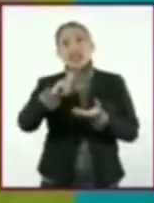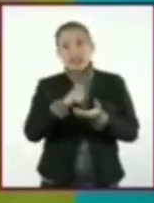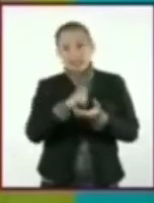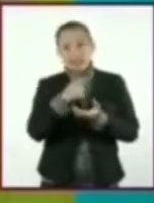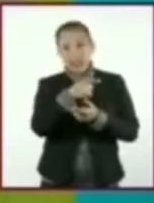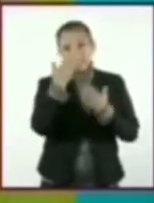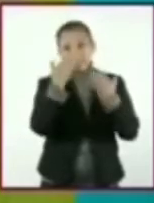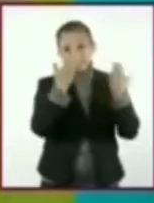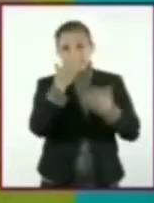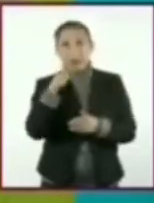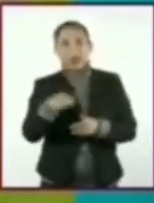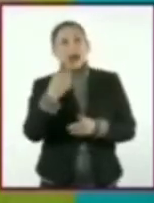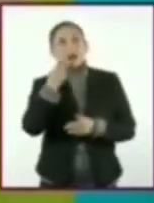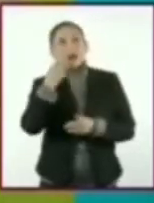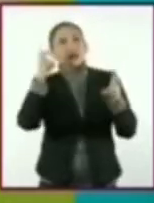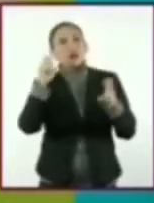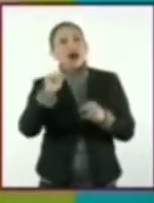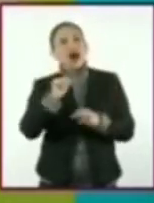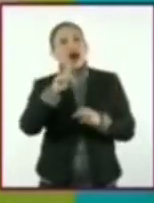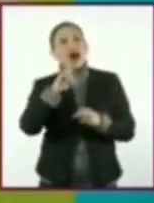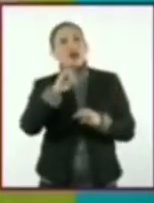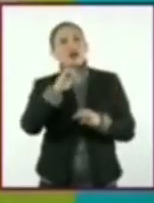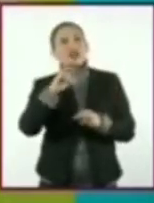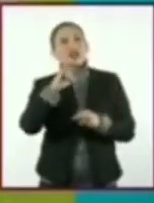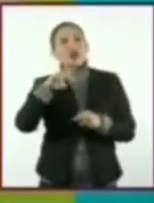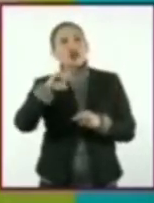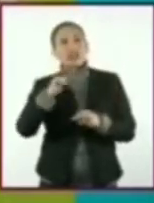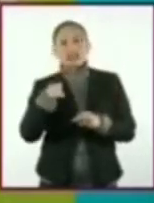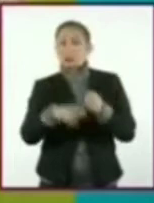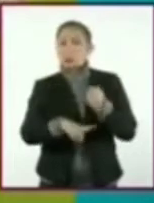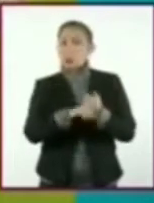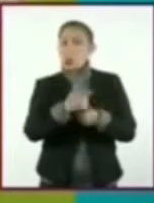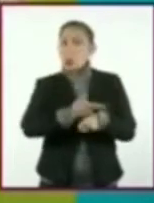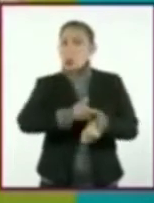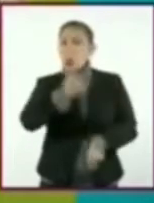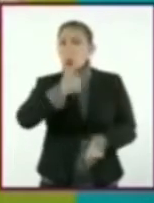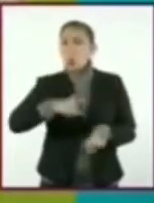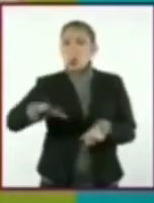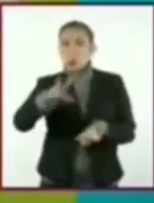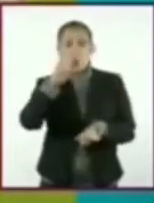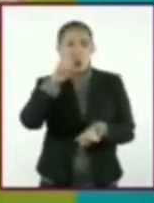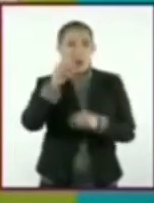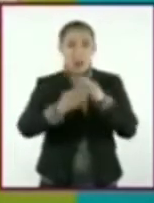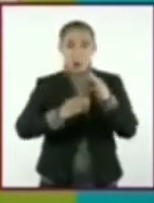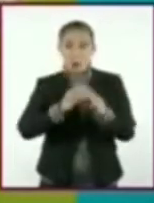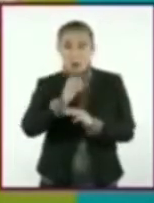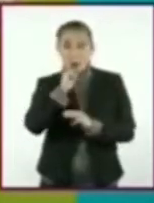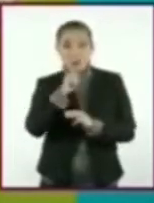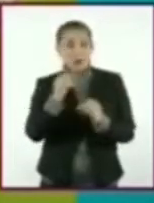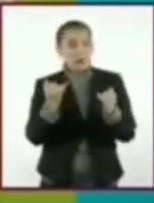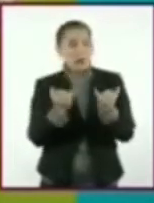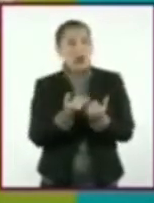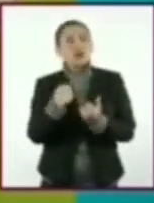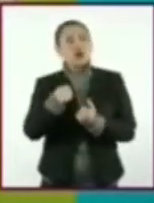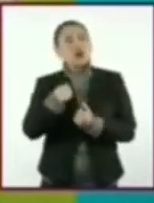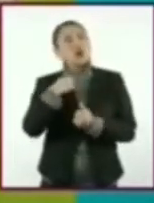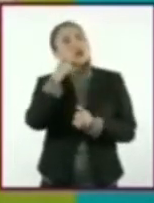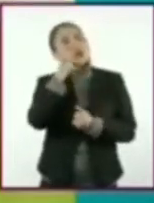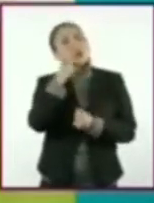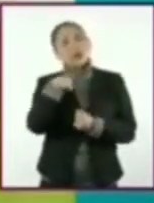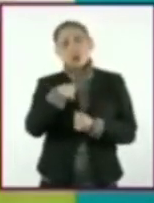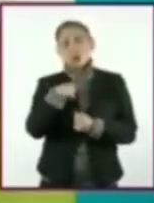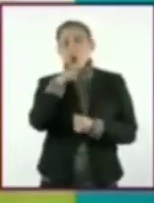hablar del problema de las adicciones, que es un problema súper grave en nuestra sociedad, en el mundo. Y a mí siempre me